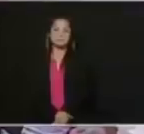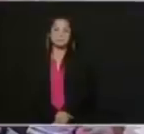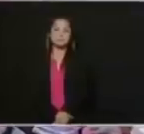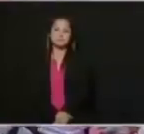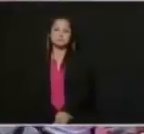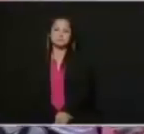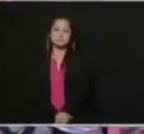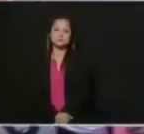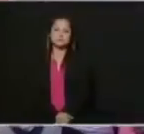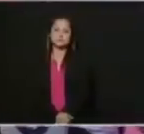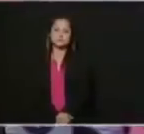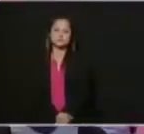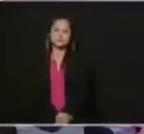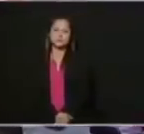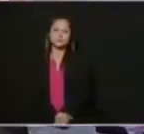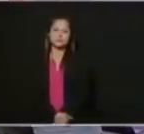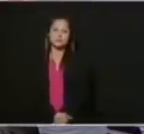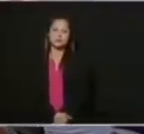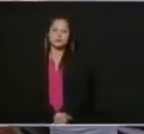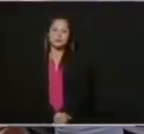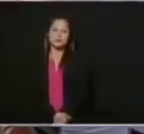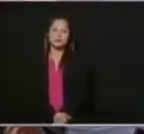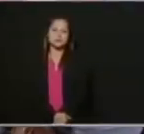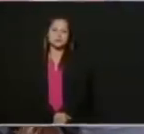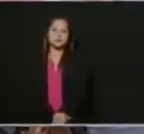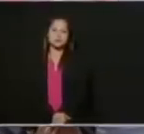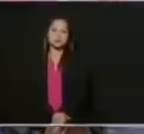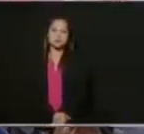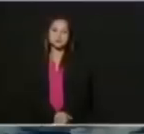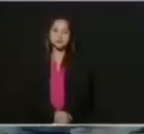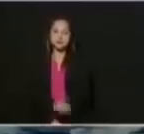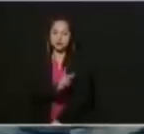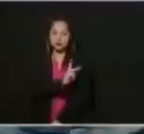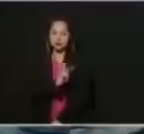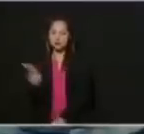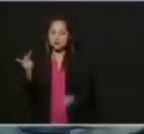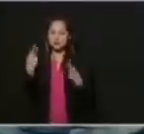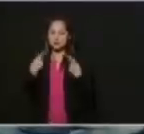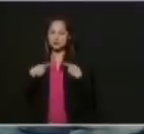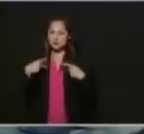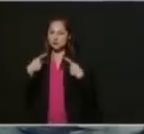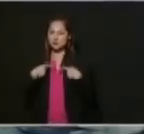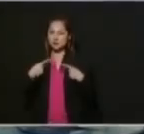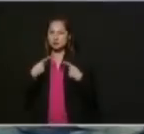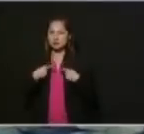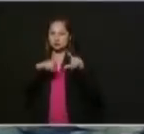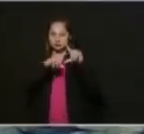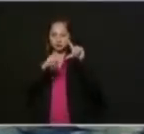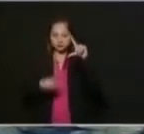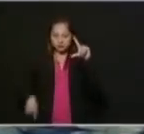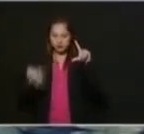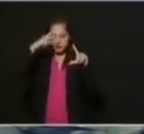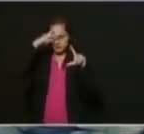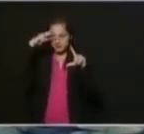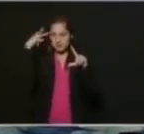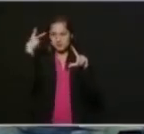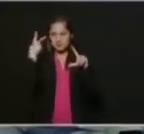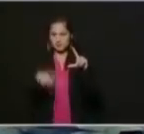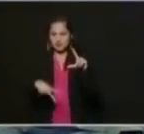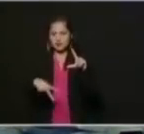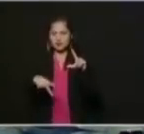Se atenderá a todos los mexicanos, sin importar creencias,